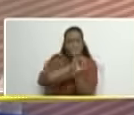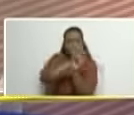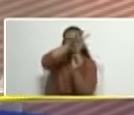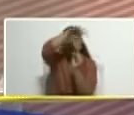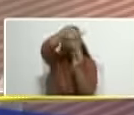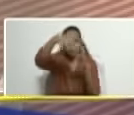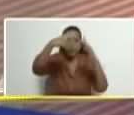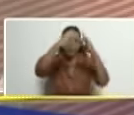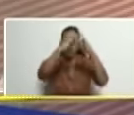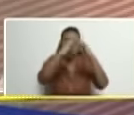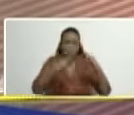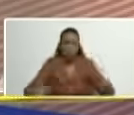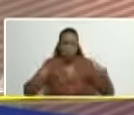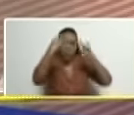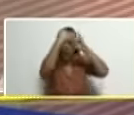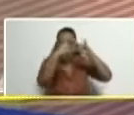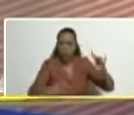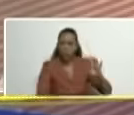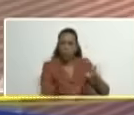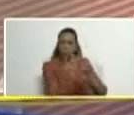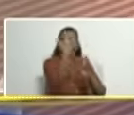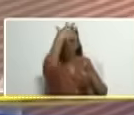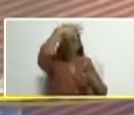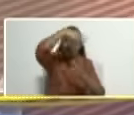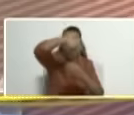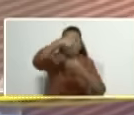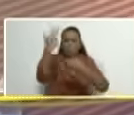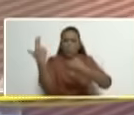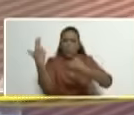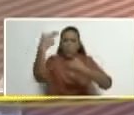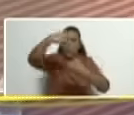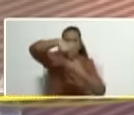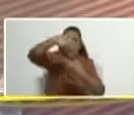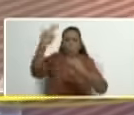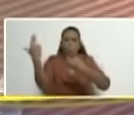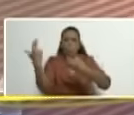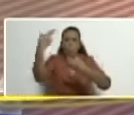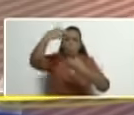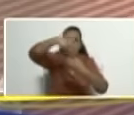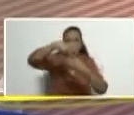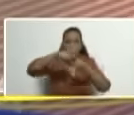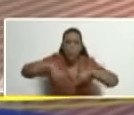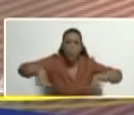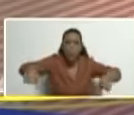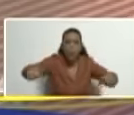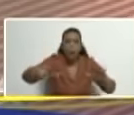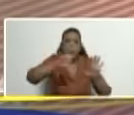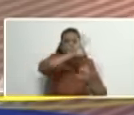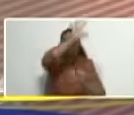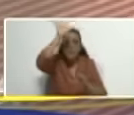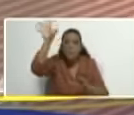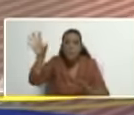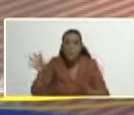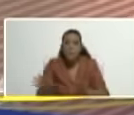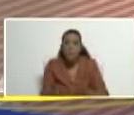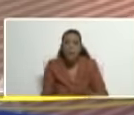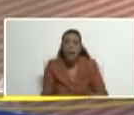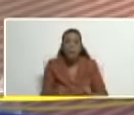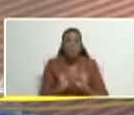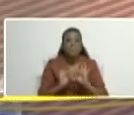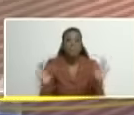desde la refinería, desde la industria gasífera, desde la industria petroquímica, para